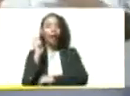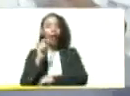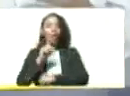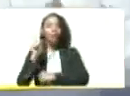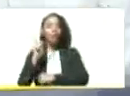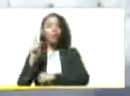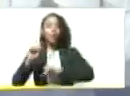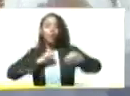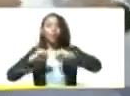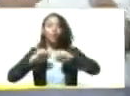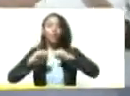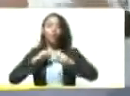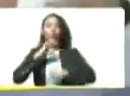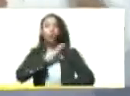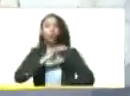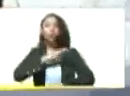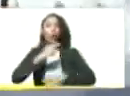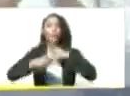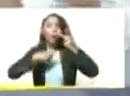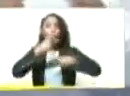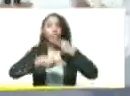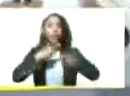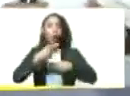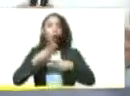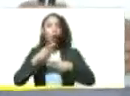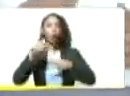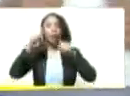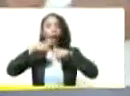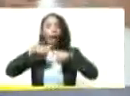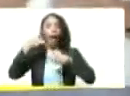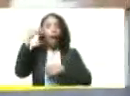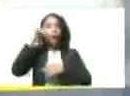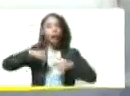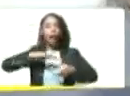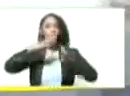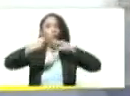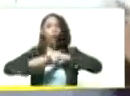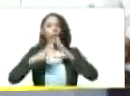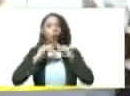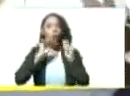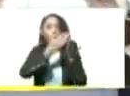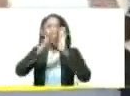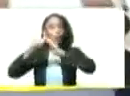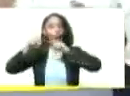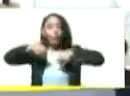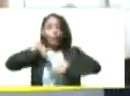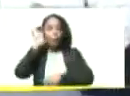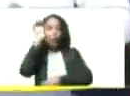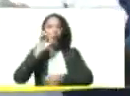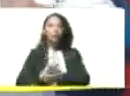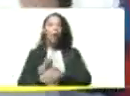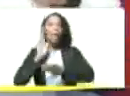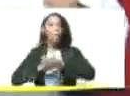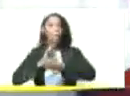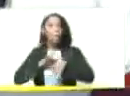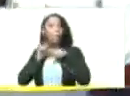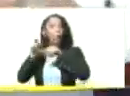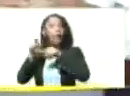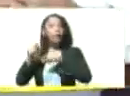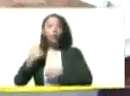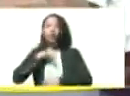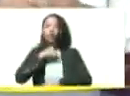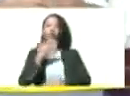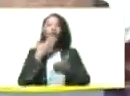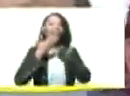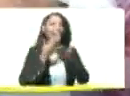accionar sociopolítico, económico y productivo que tienen los CLAC en todas las comunidades del país. Y es por eso que, bueno, le agradecemos a